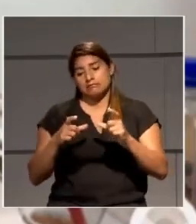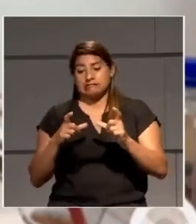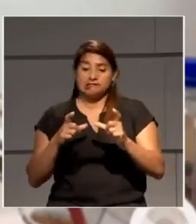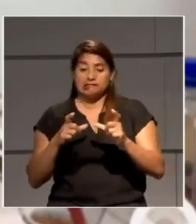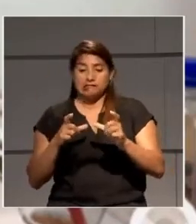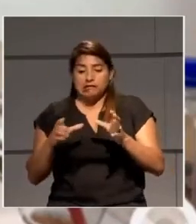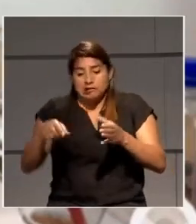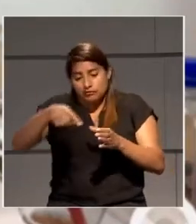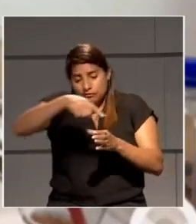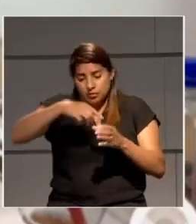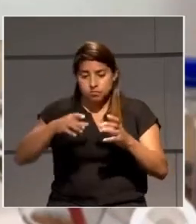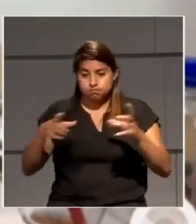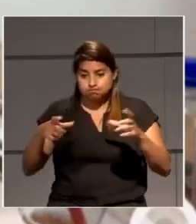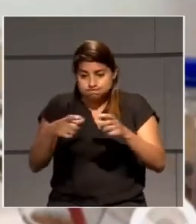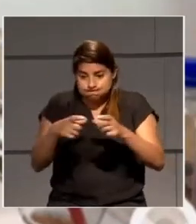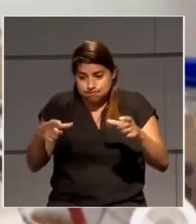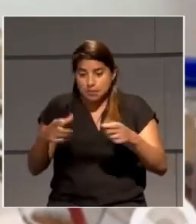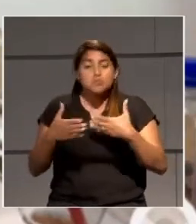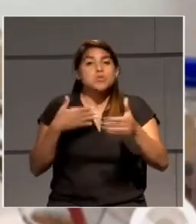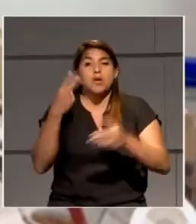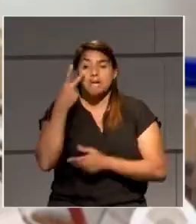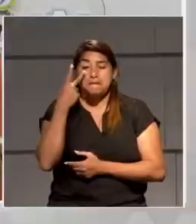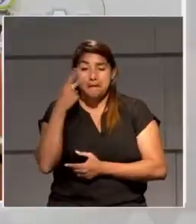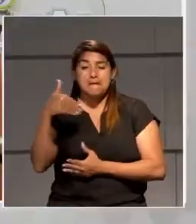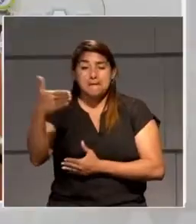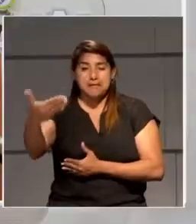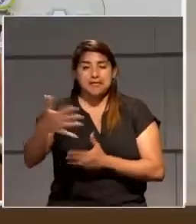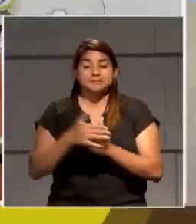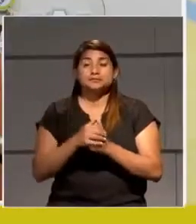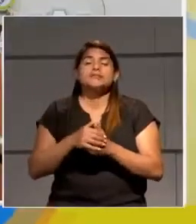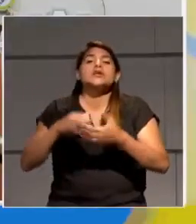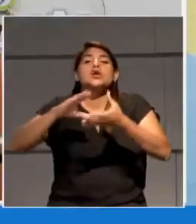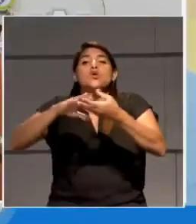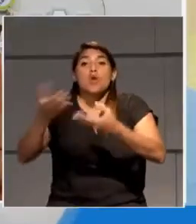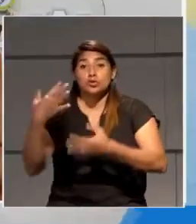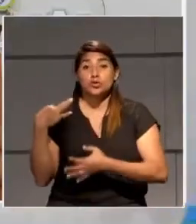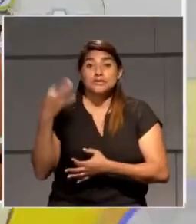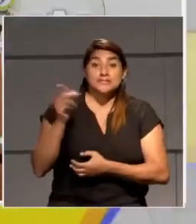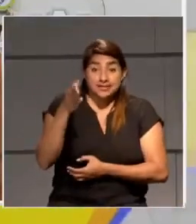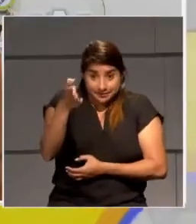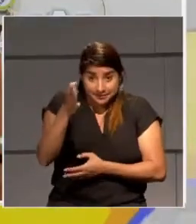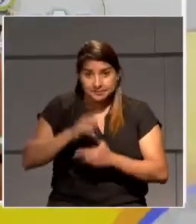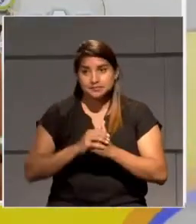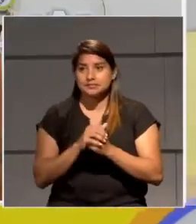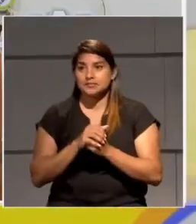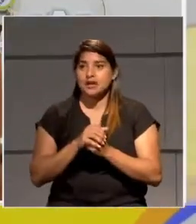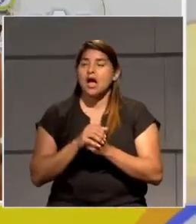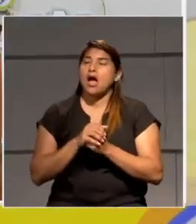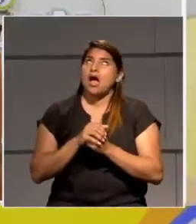las de paquete, todas del mismo tamaño, pero ya van a ver. Fue más divertido. ¿Y cuándo nos invitas?